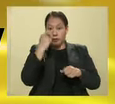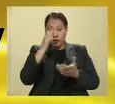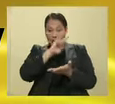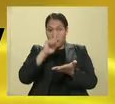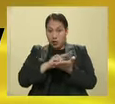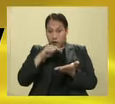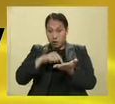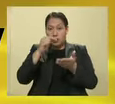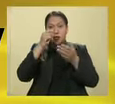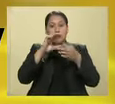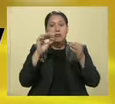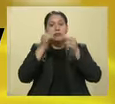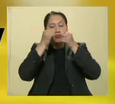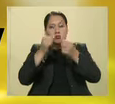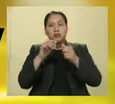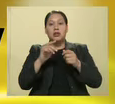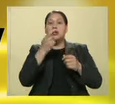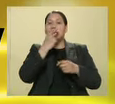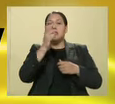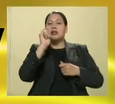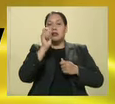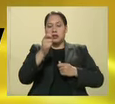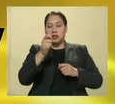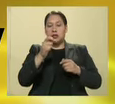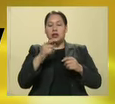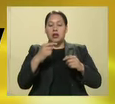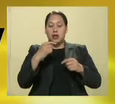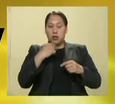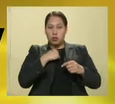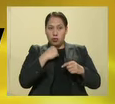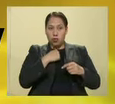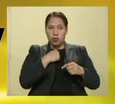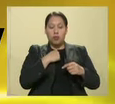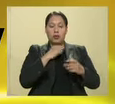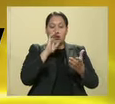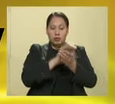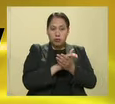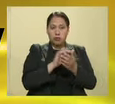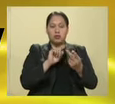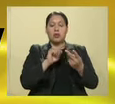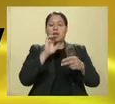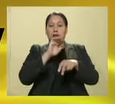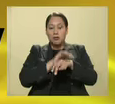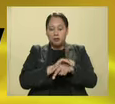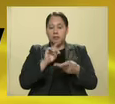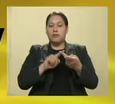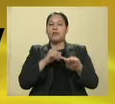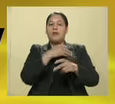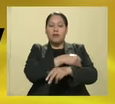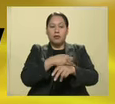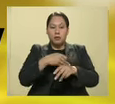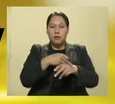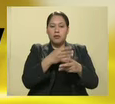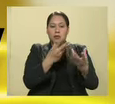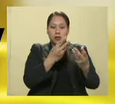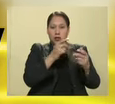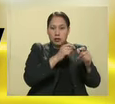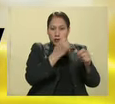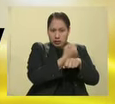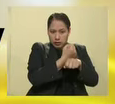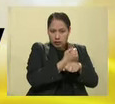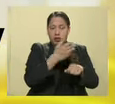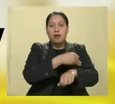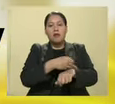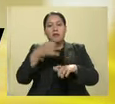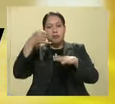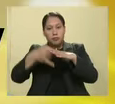porque dice que el ascendiente, descendiente, cónyuge, pariente colateral, pariente por afinidad